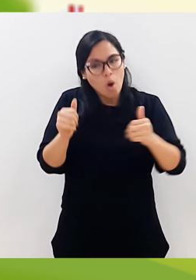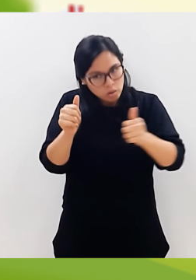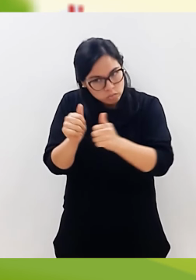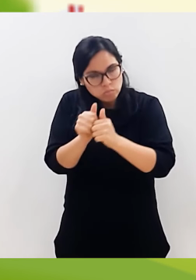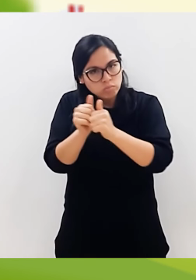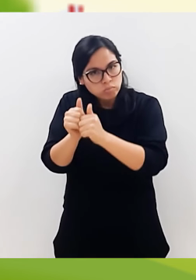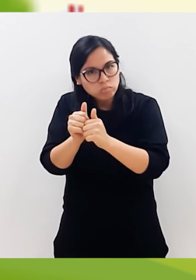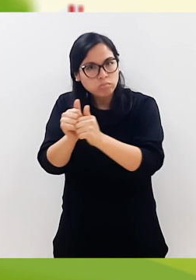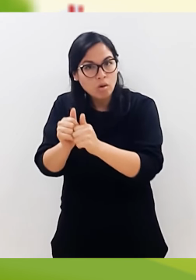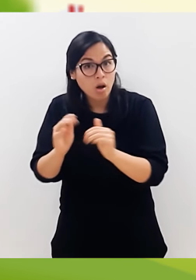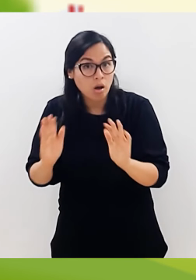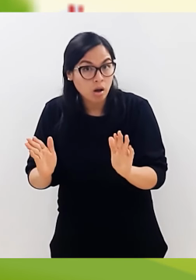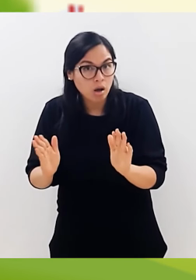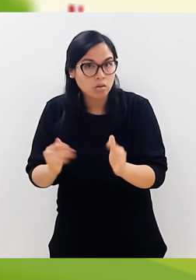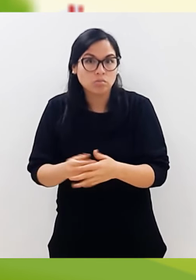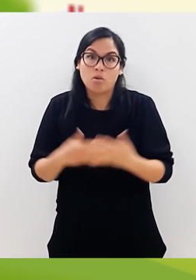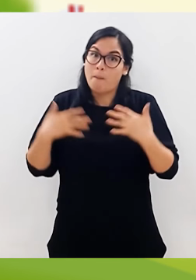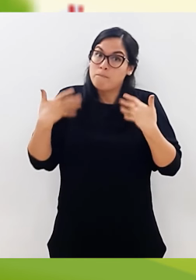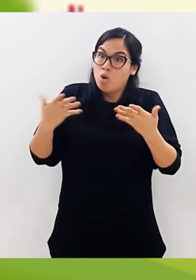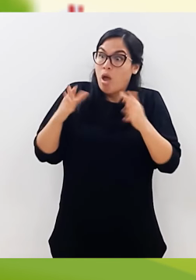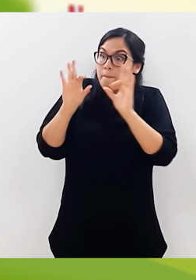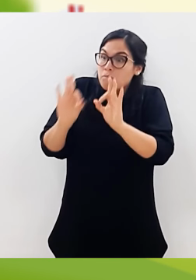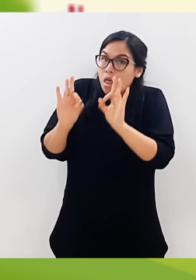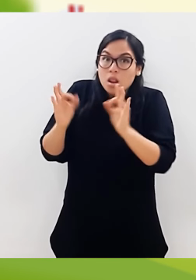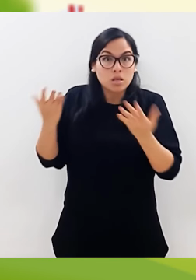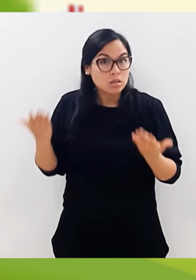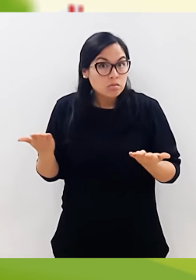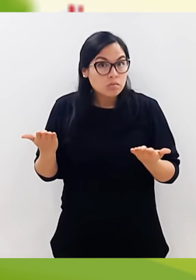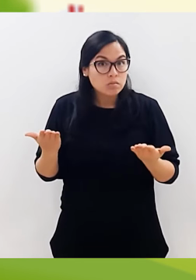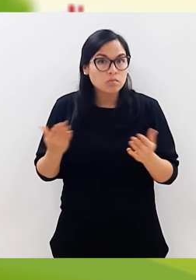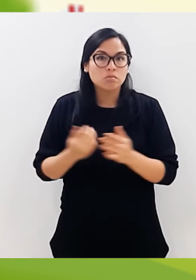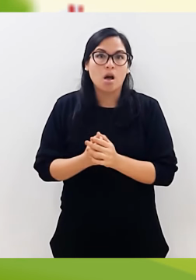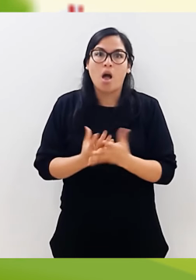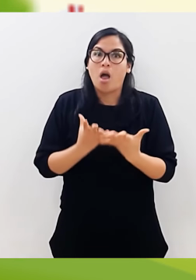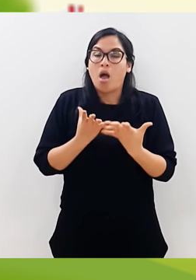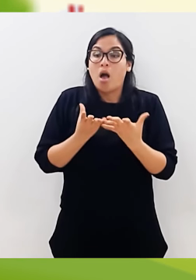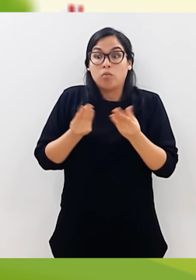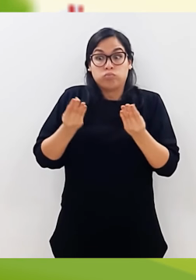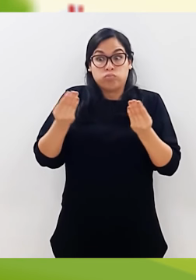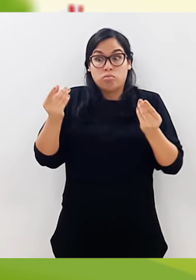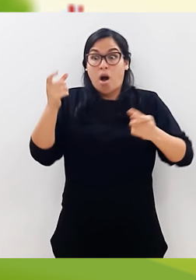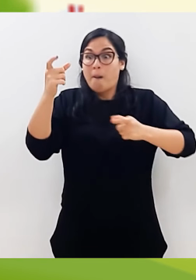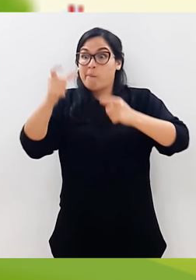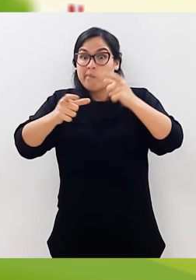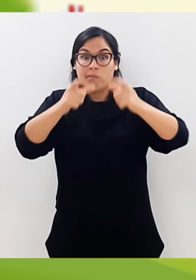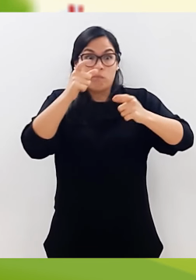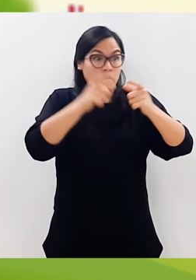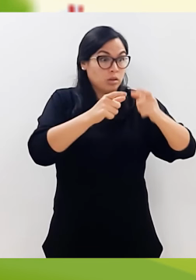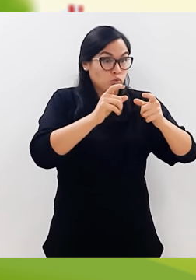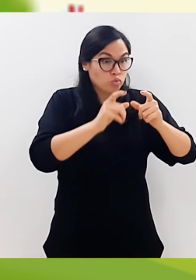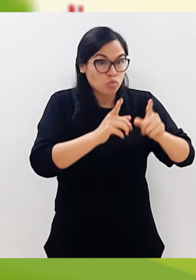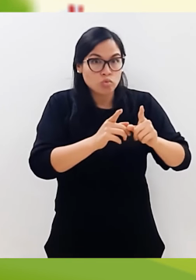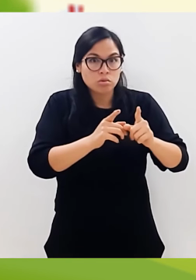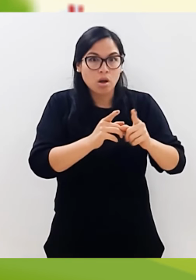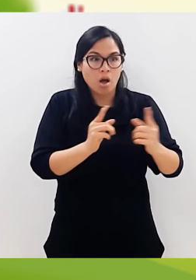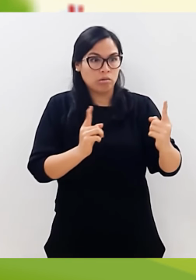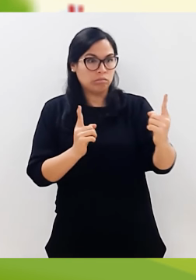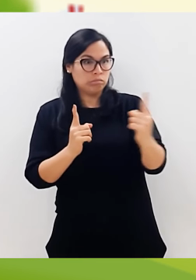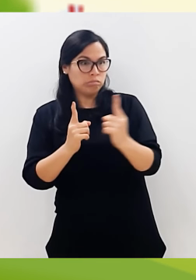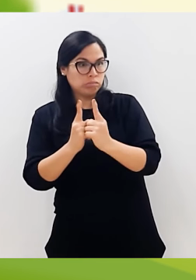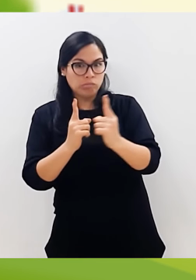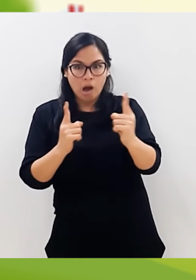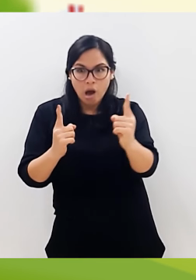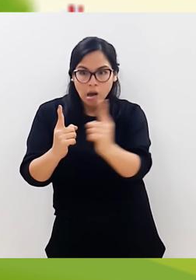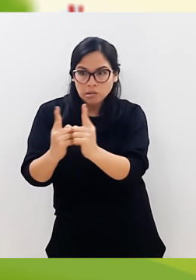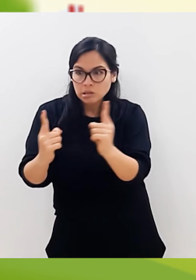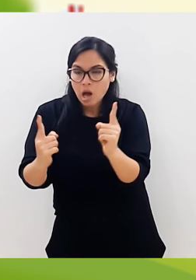puedo poner en peligro. Hay muchas personas extrañas que se suelen acercar